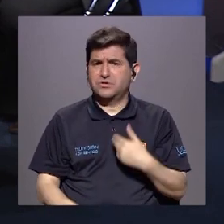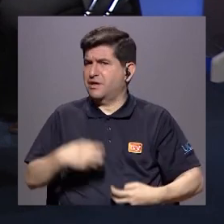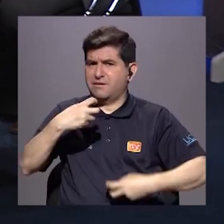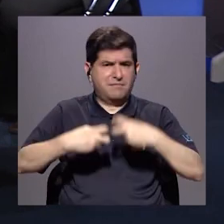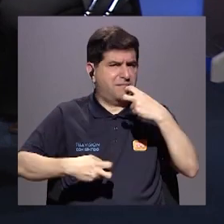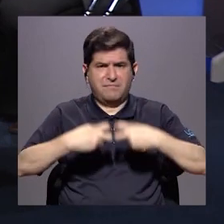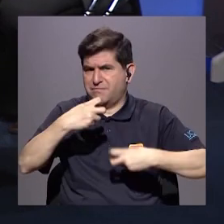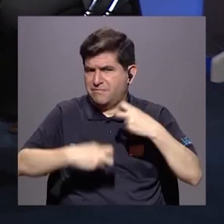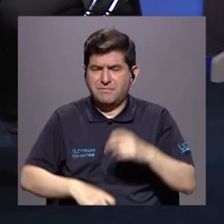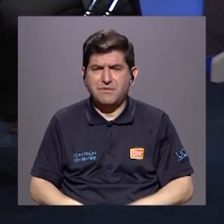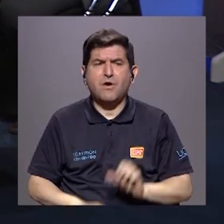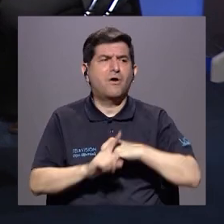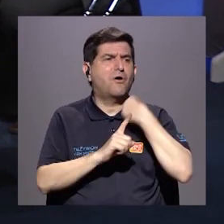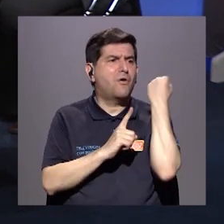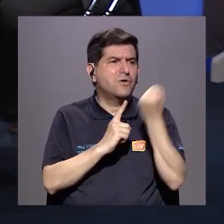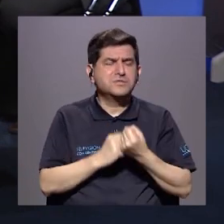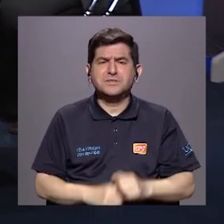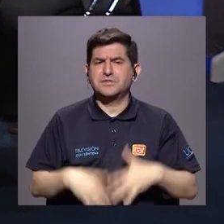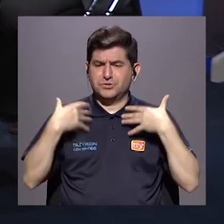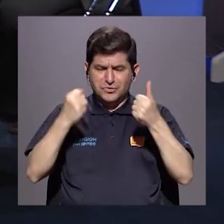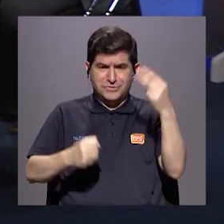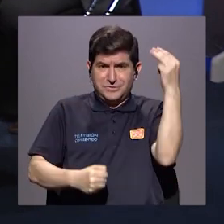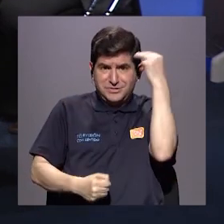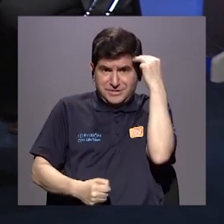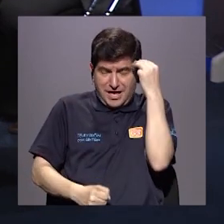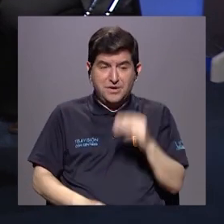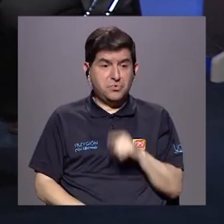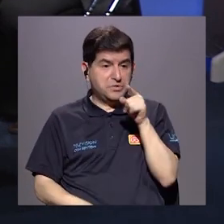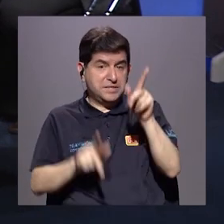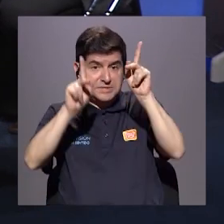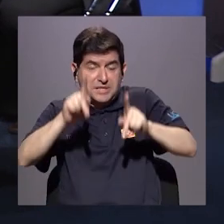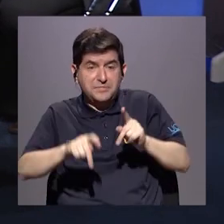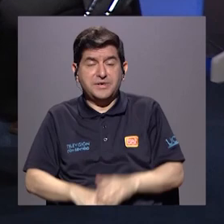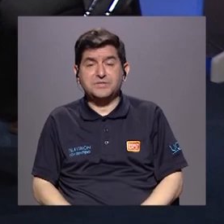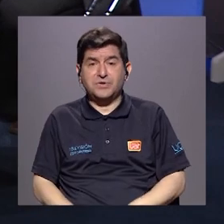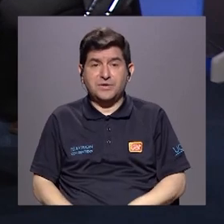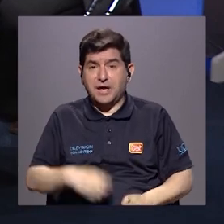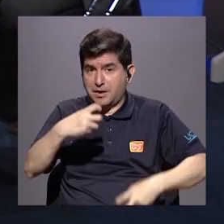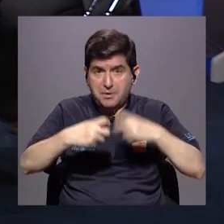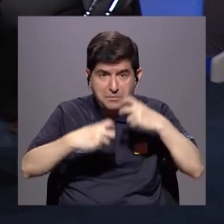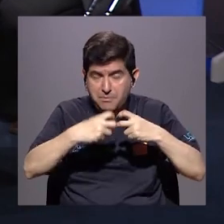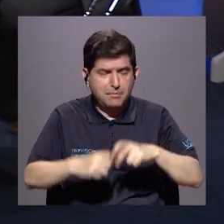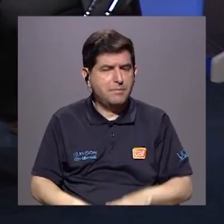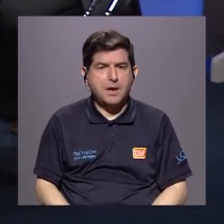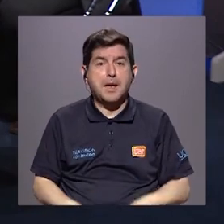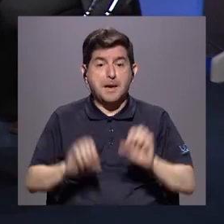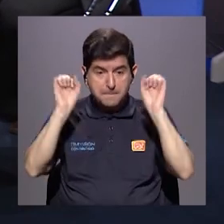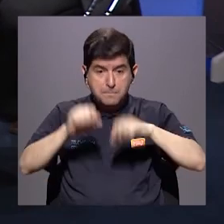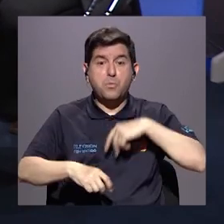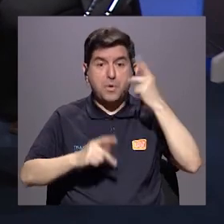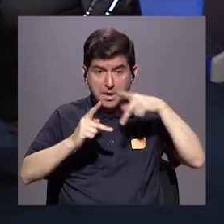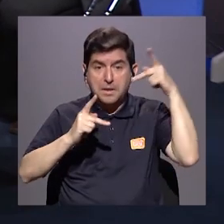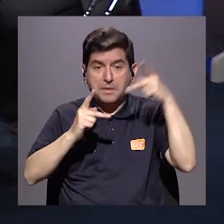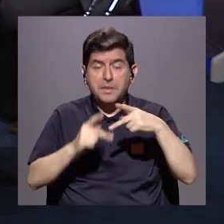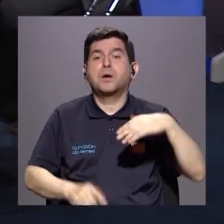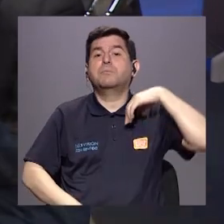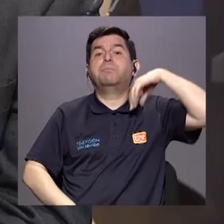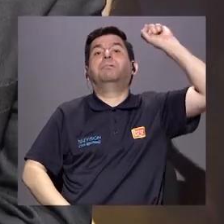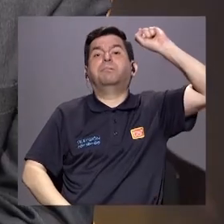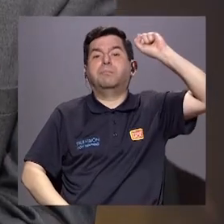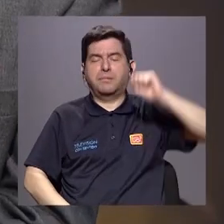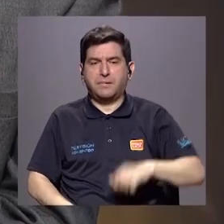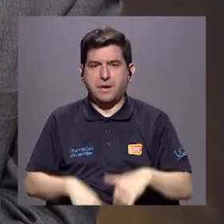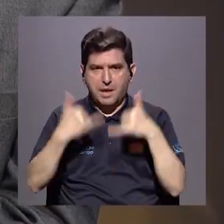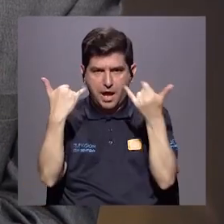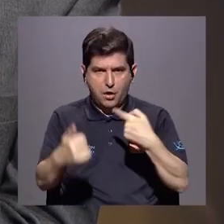o una condición de salud mental que lo coloque digamos en un desorden mental podría perfectamente suicidarse de verdad ahora